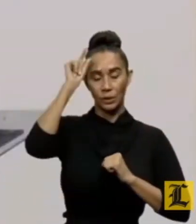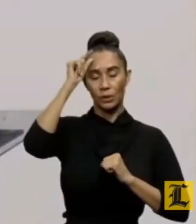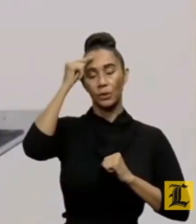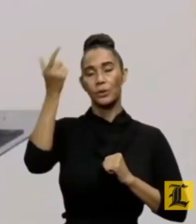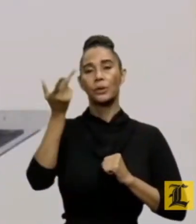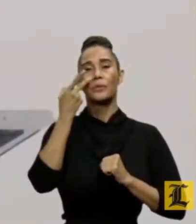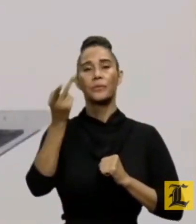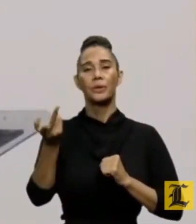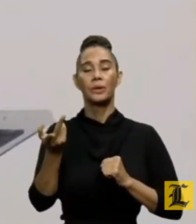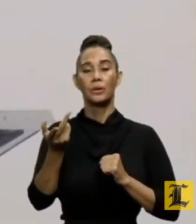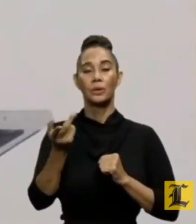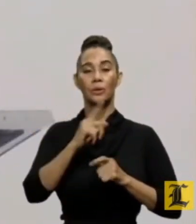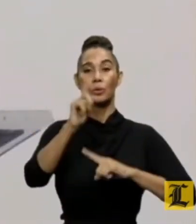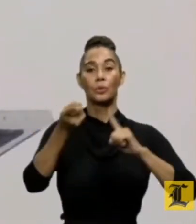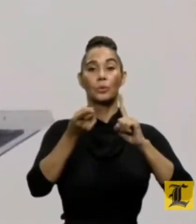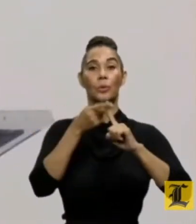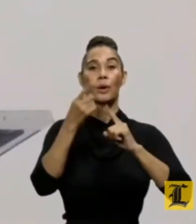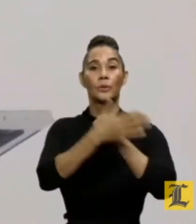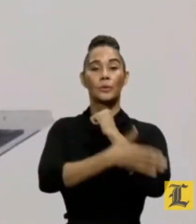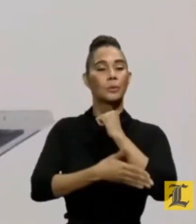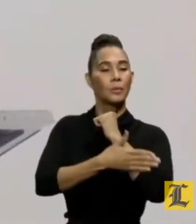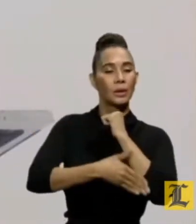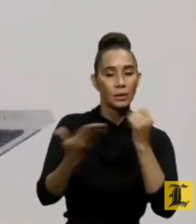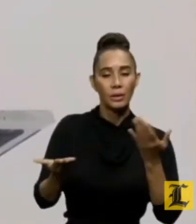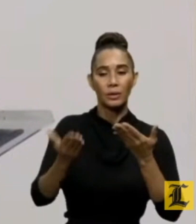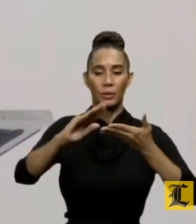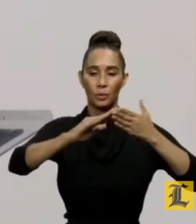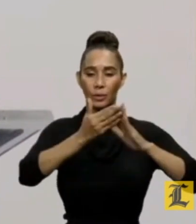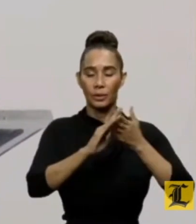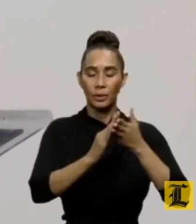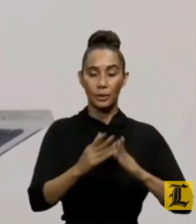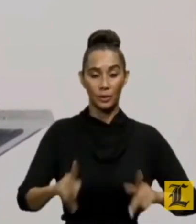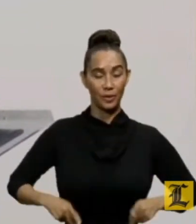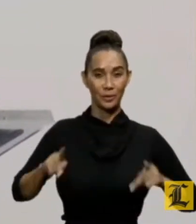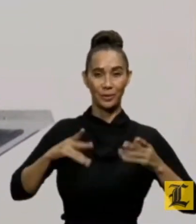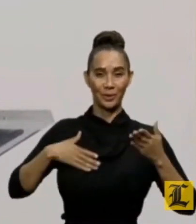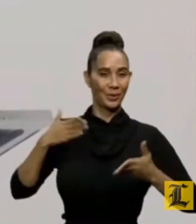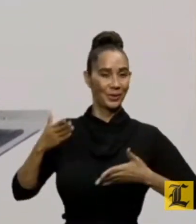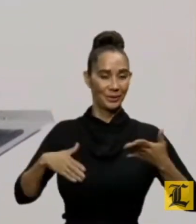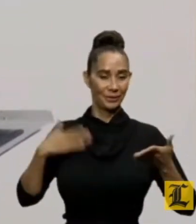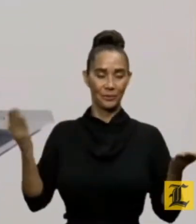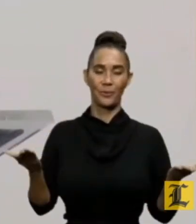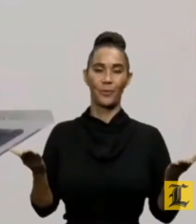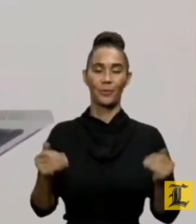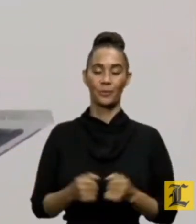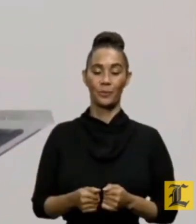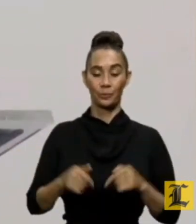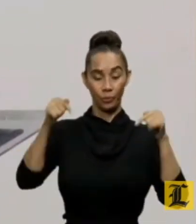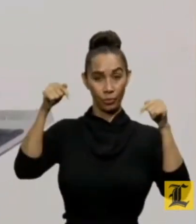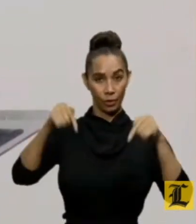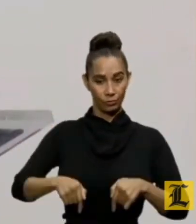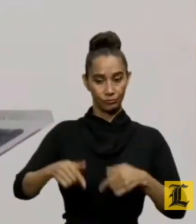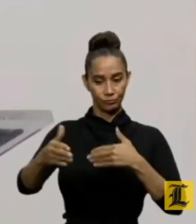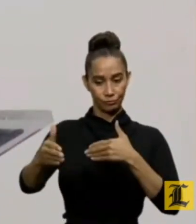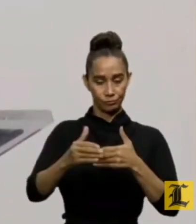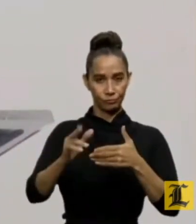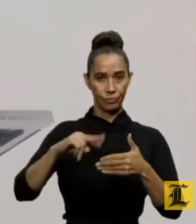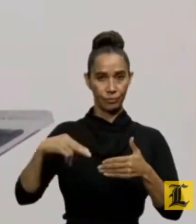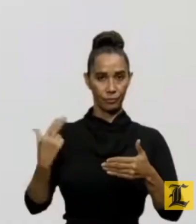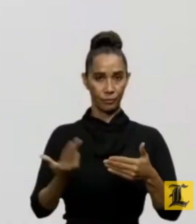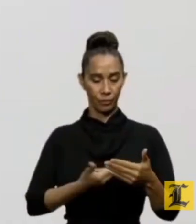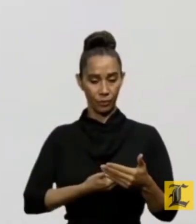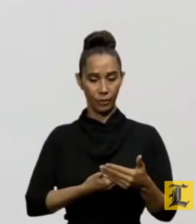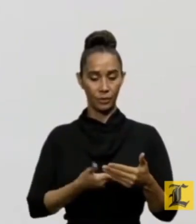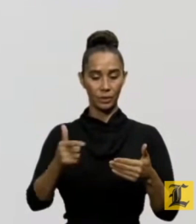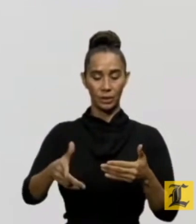gobiernos se mide cuántos países, cuántos pueblos viven con alegría. Cerca de los nuestros,